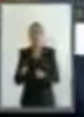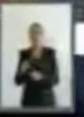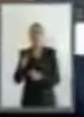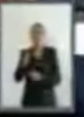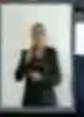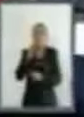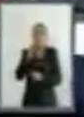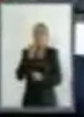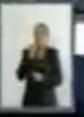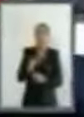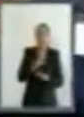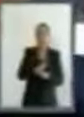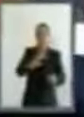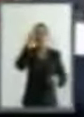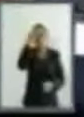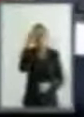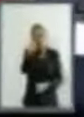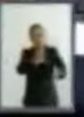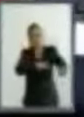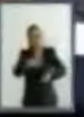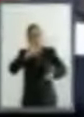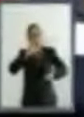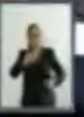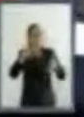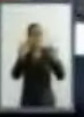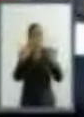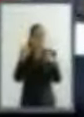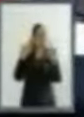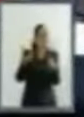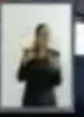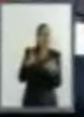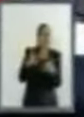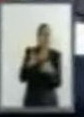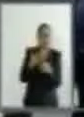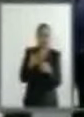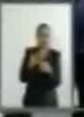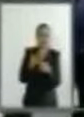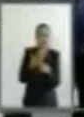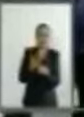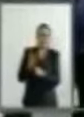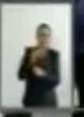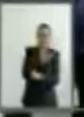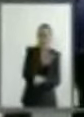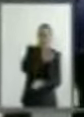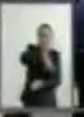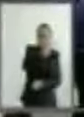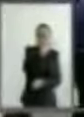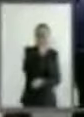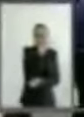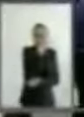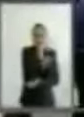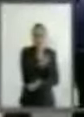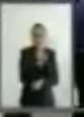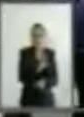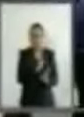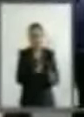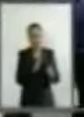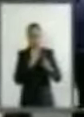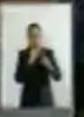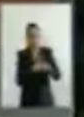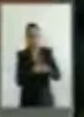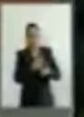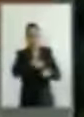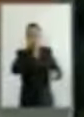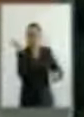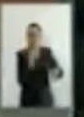le reconocen sus cualidades, etcétera, etcétera, pero al mismo tiempo se está diciendo que te vamos a quitar